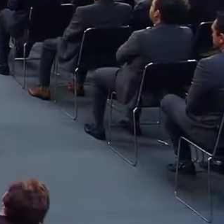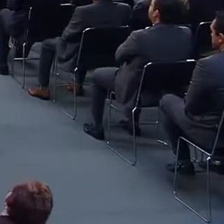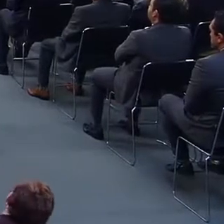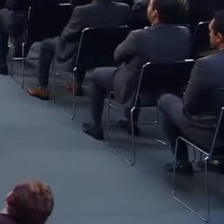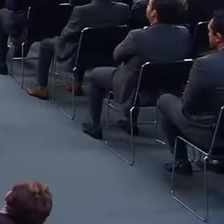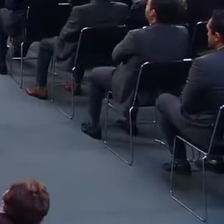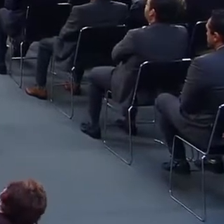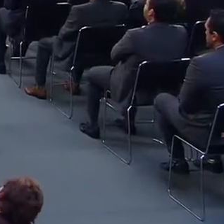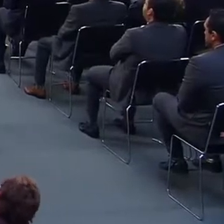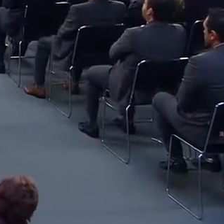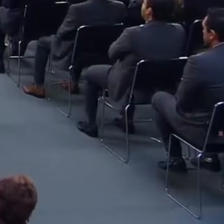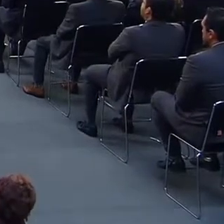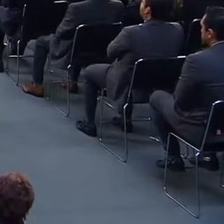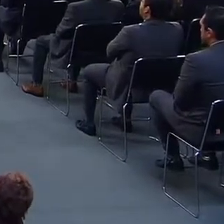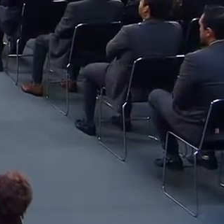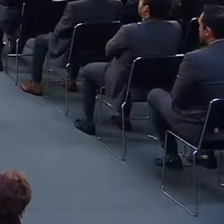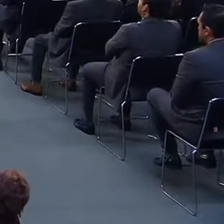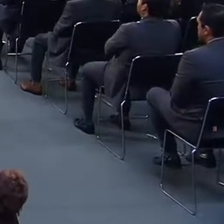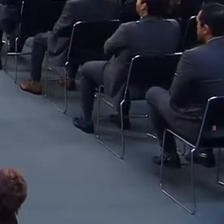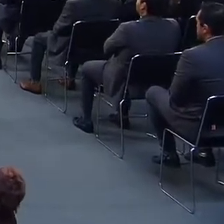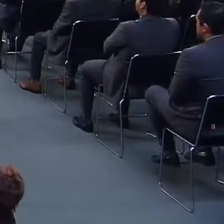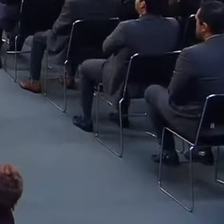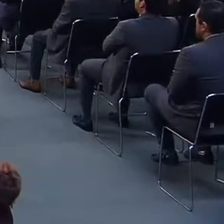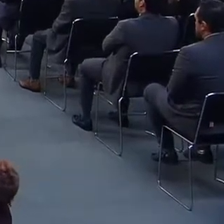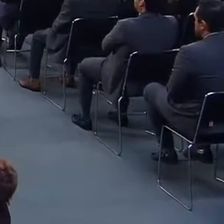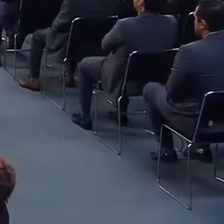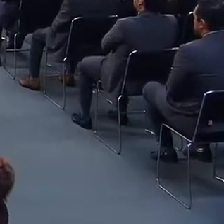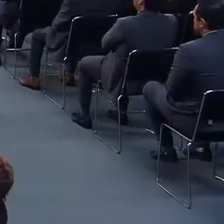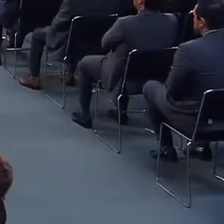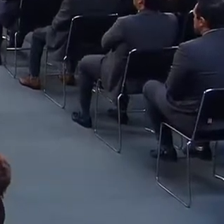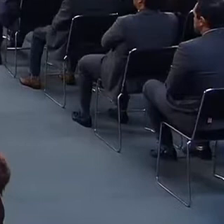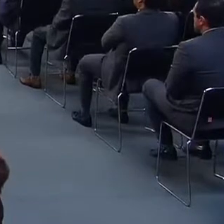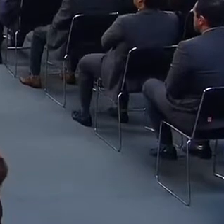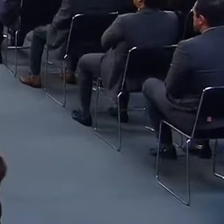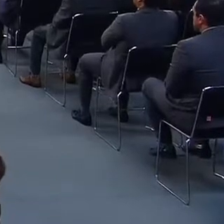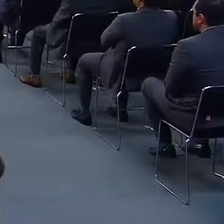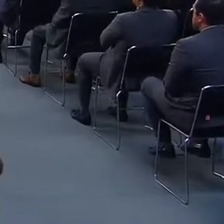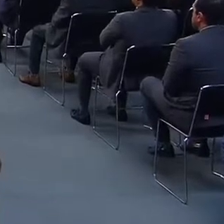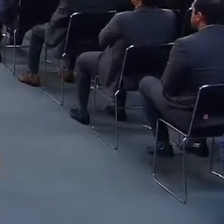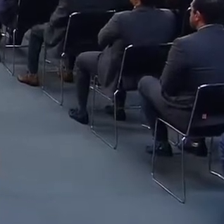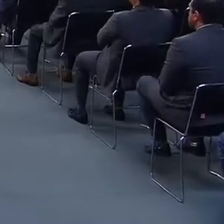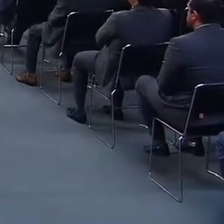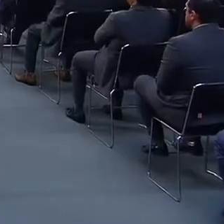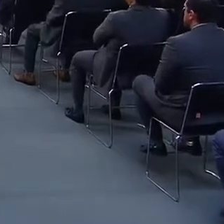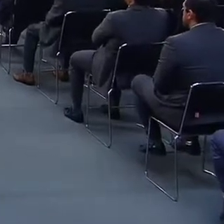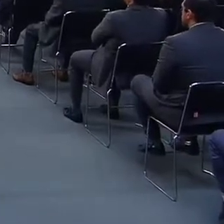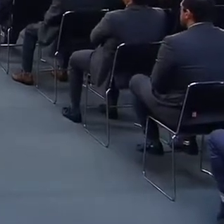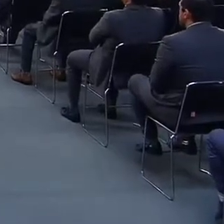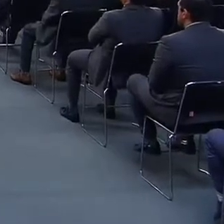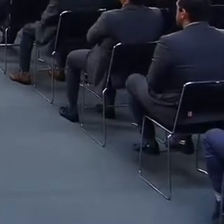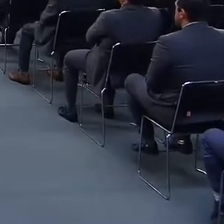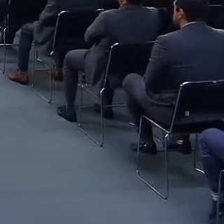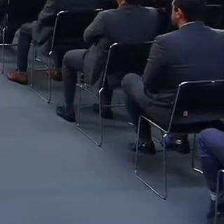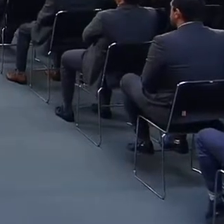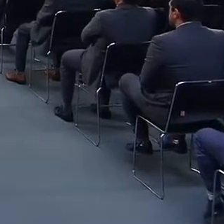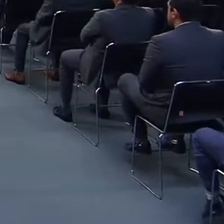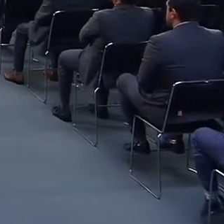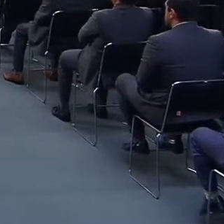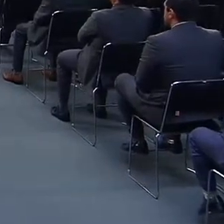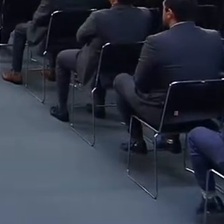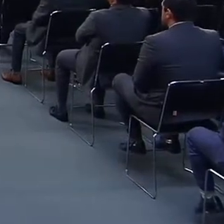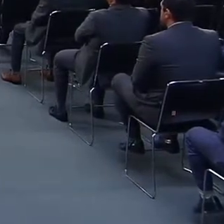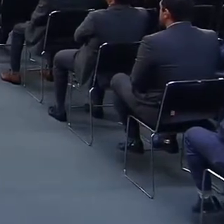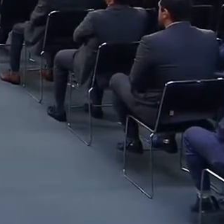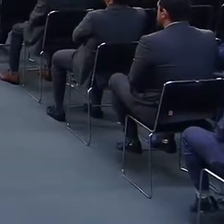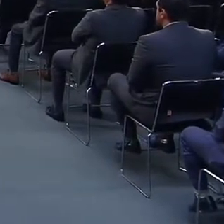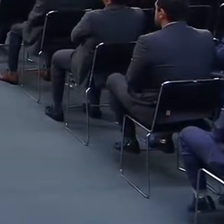No nada más en cuanto a sus proyectos emblemáticos, que es la construcción del